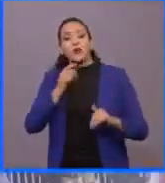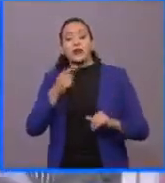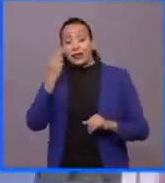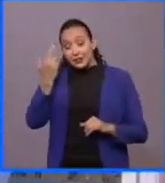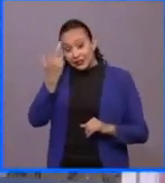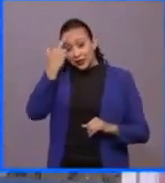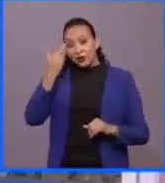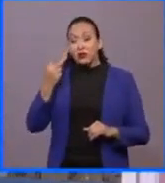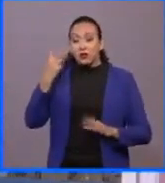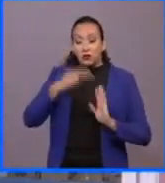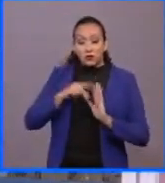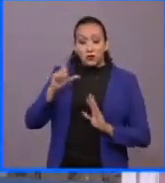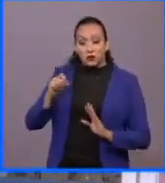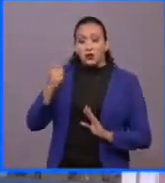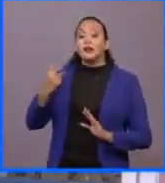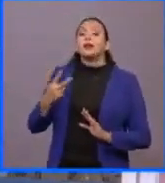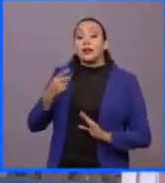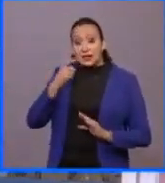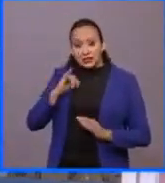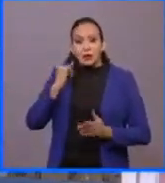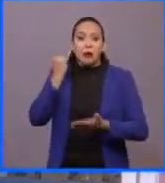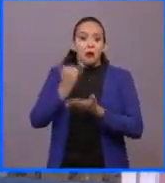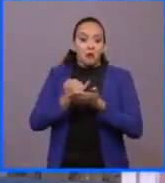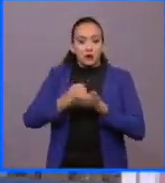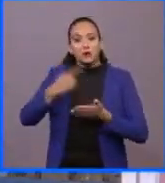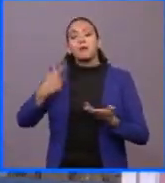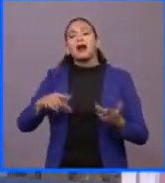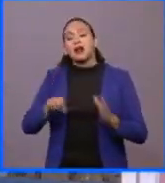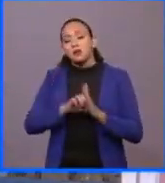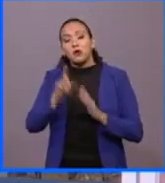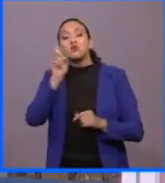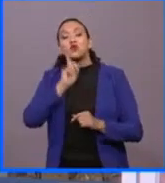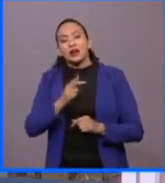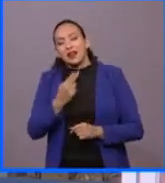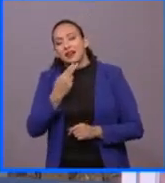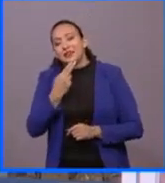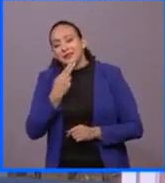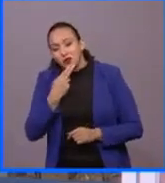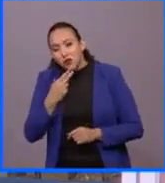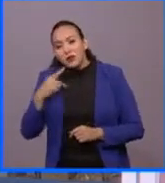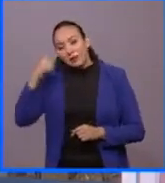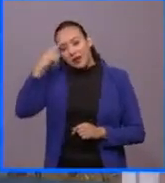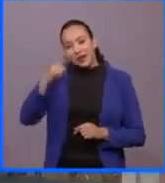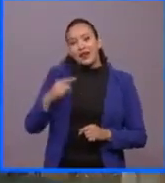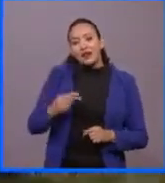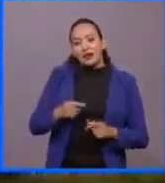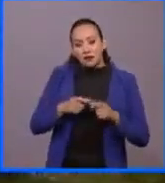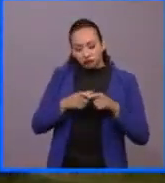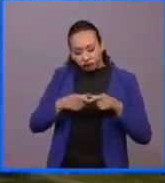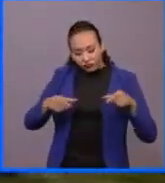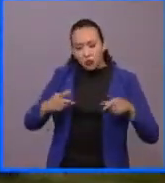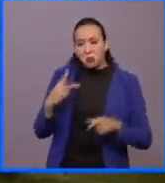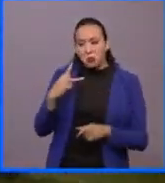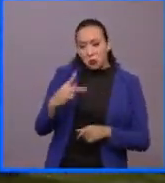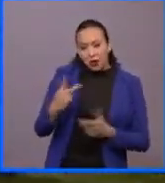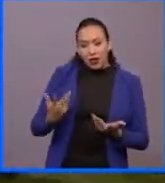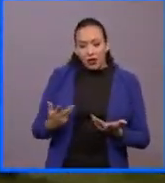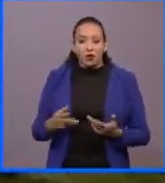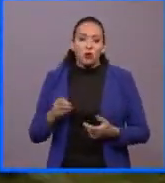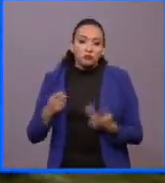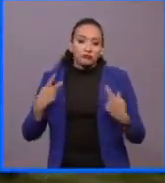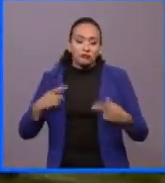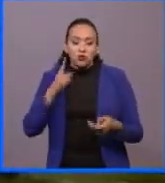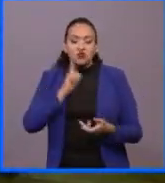2022 del impuesto a productos de higiene y menstruación, pues representaba una tributación no equitativa. Y en materia de medio